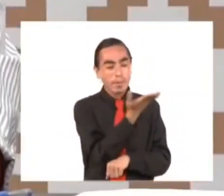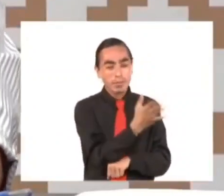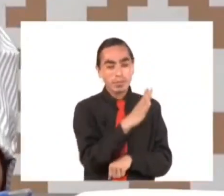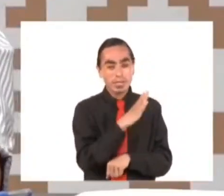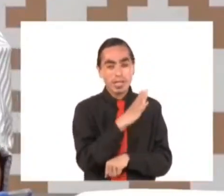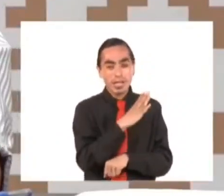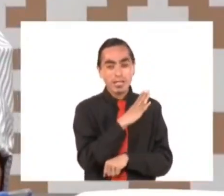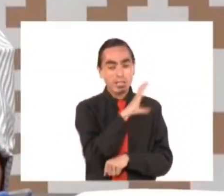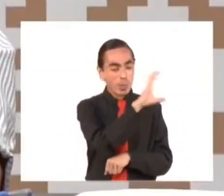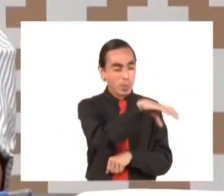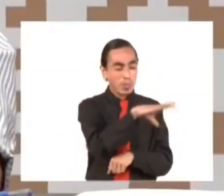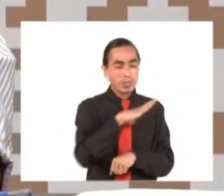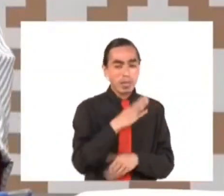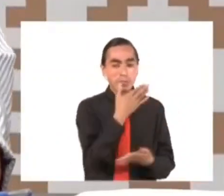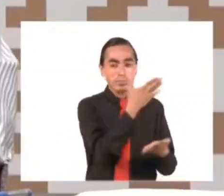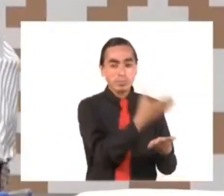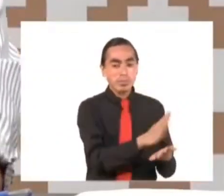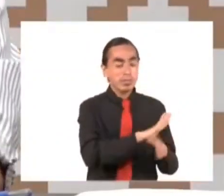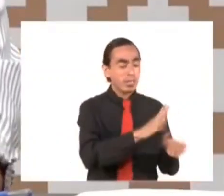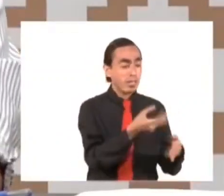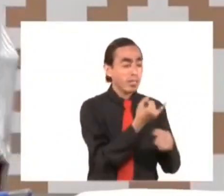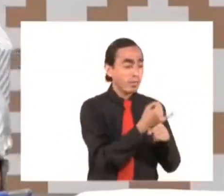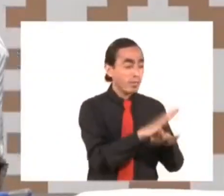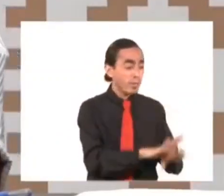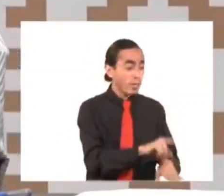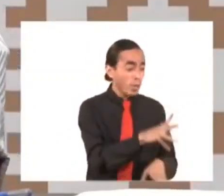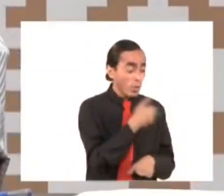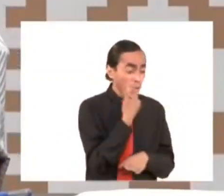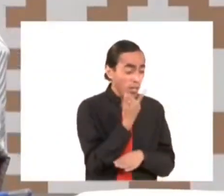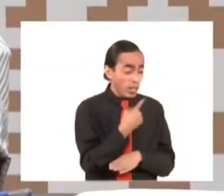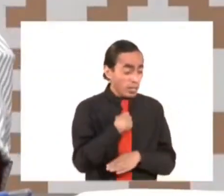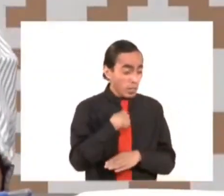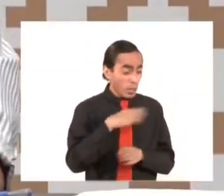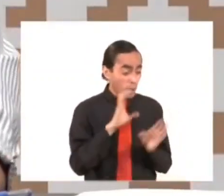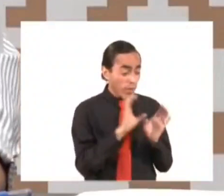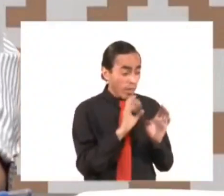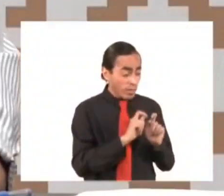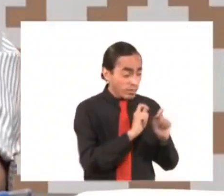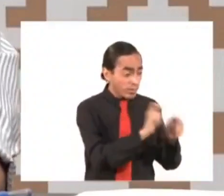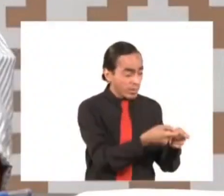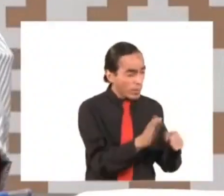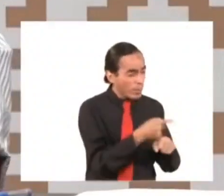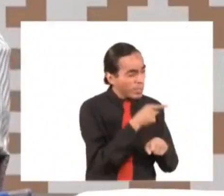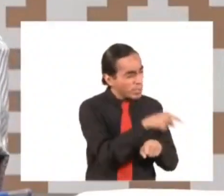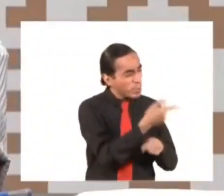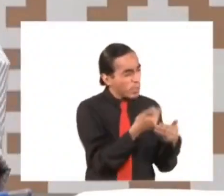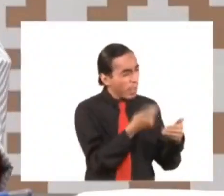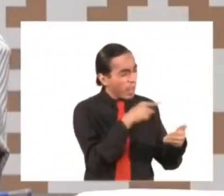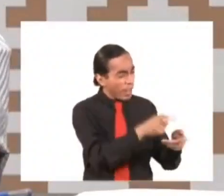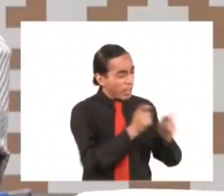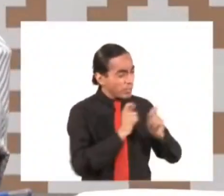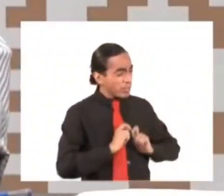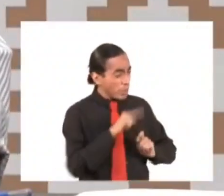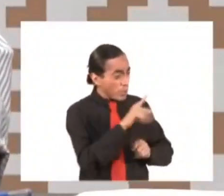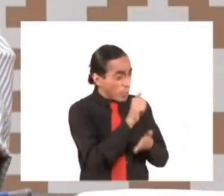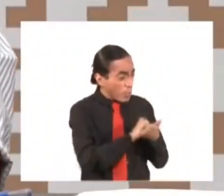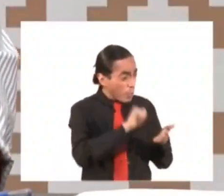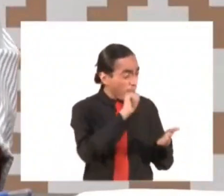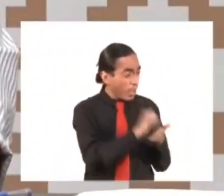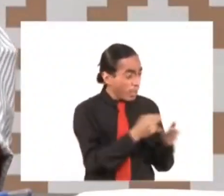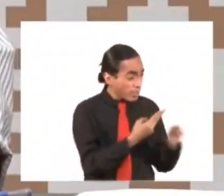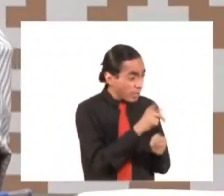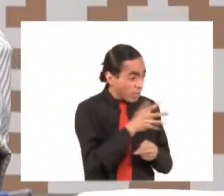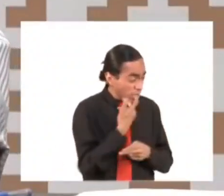información que ya tiene. ¿Para qué necesitas tú mi certificado de uso de suelo si tú me lo emitiste? ¿Para qué necesitas tú mi acta de nacimiento si tú me lo